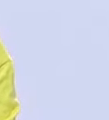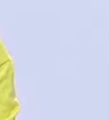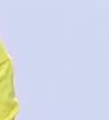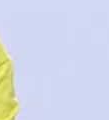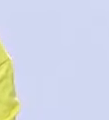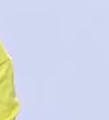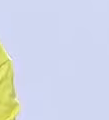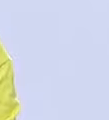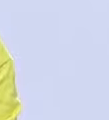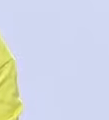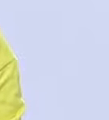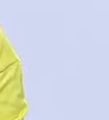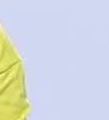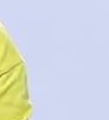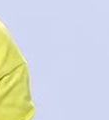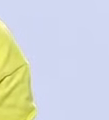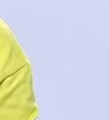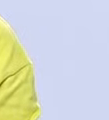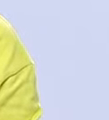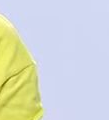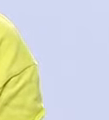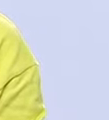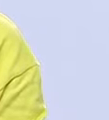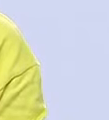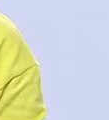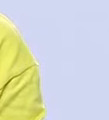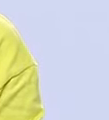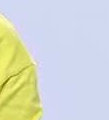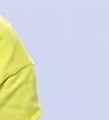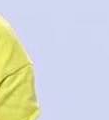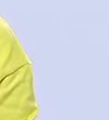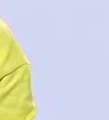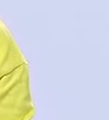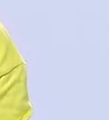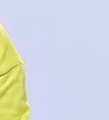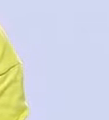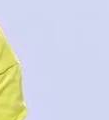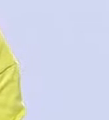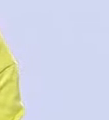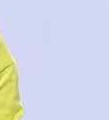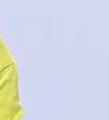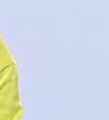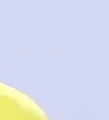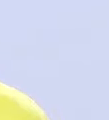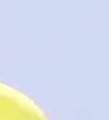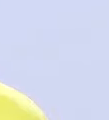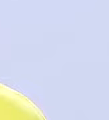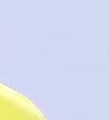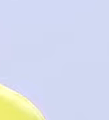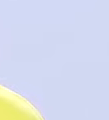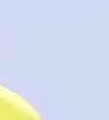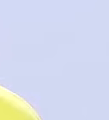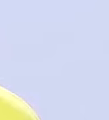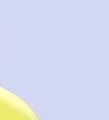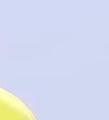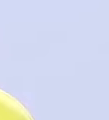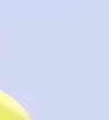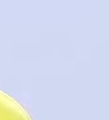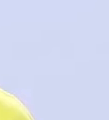Dios. Como si ante ellos la resaca de todo lo sufrido se empozara en el alma. Yo no